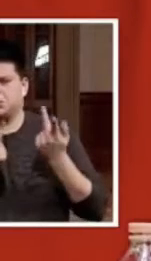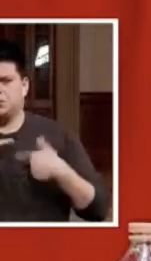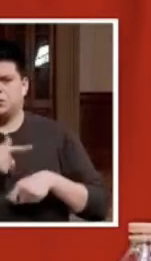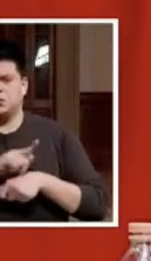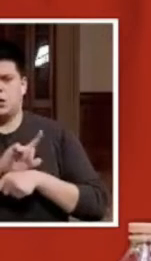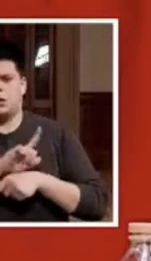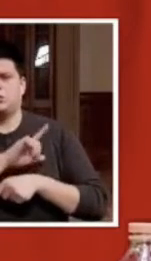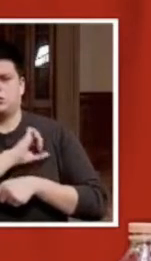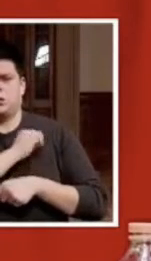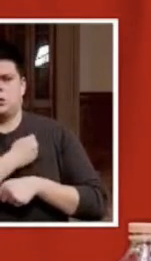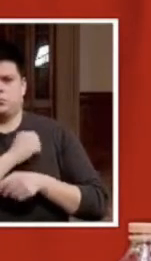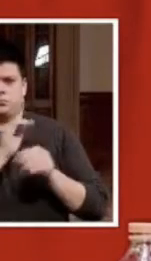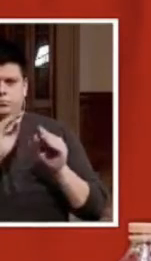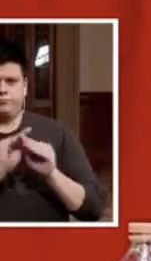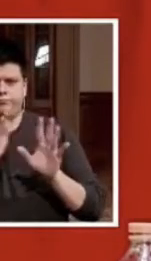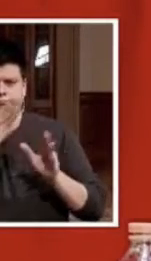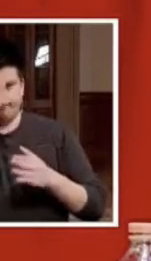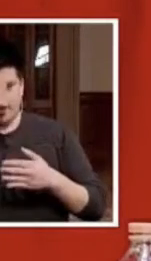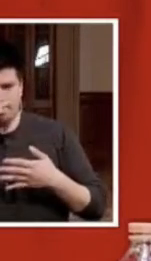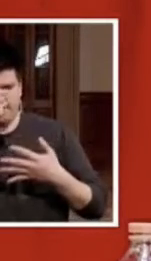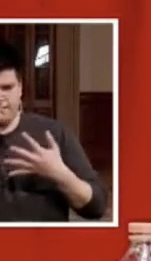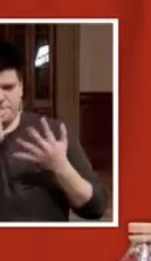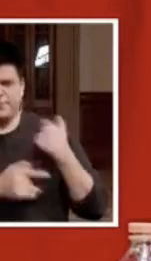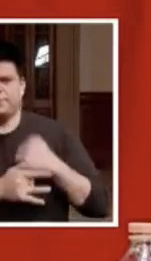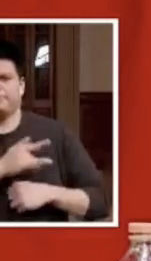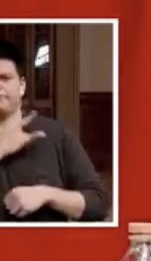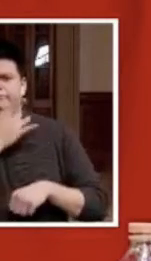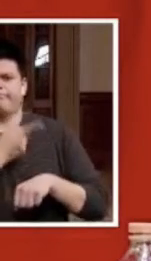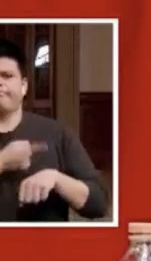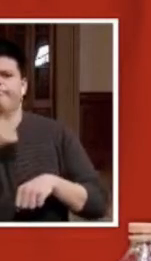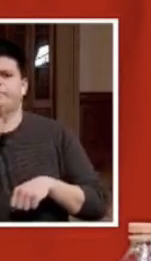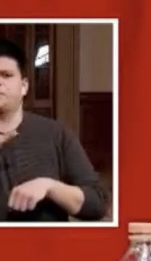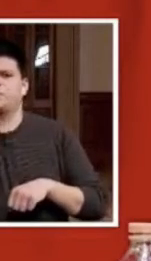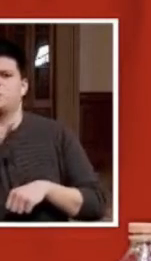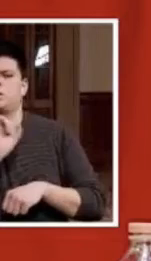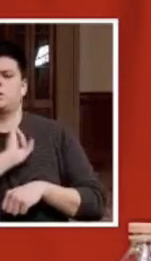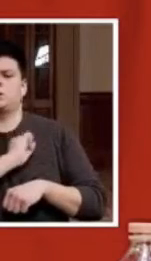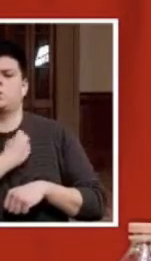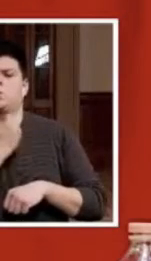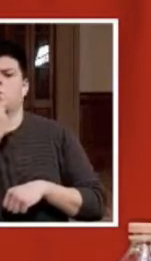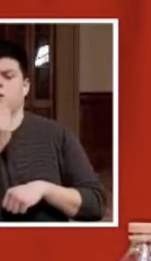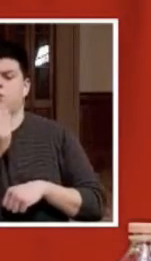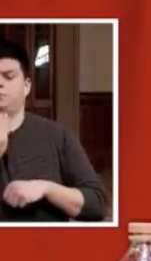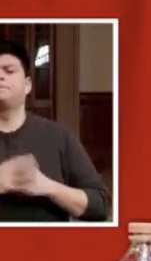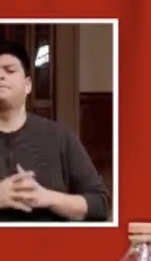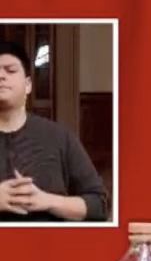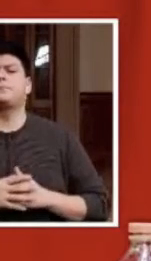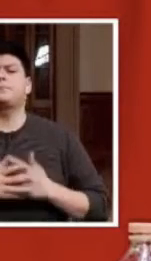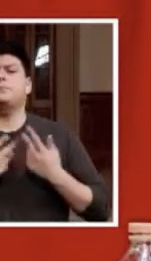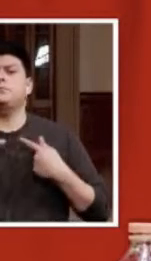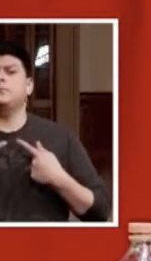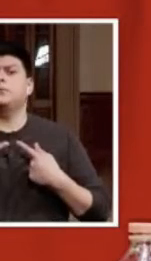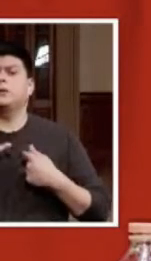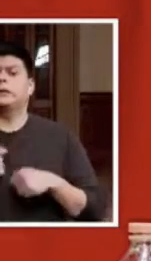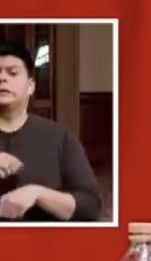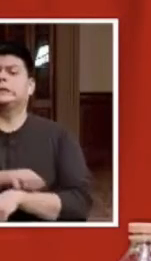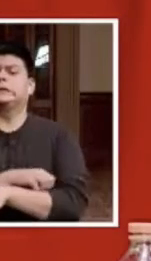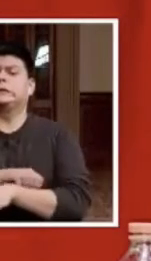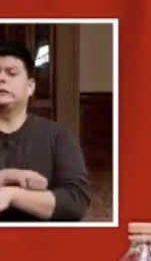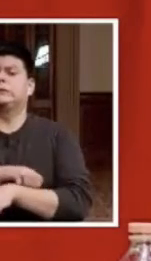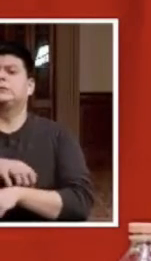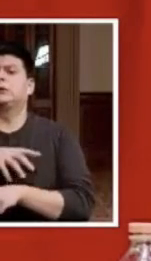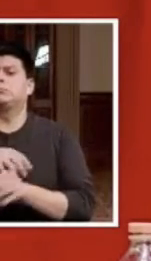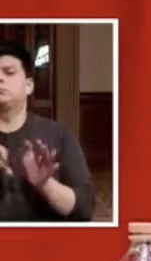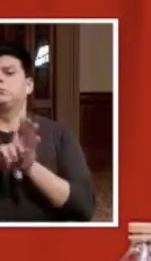sabe, obviamente, todos los síntomas de esta enfermedad cuando están sanos. Hay algunos pacientes que son alérgicos, como